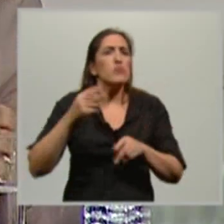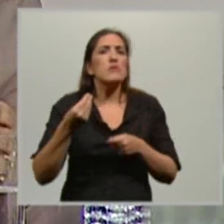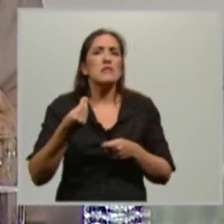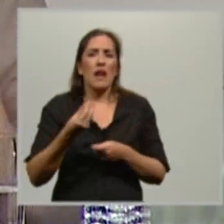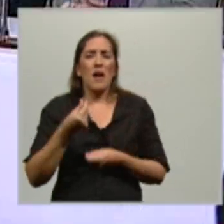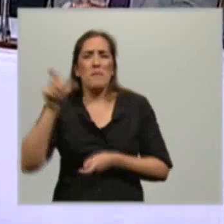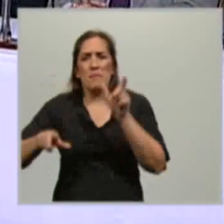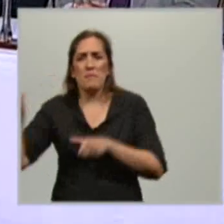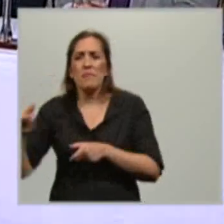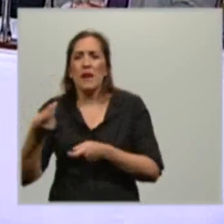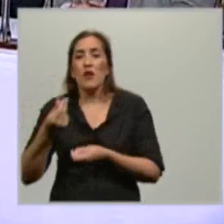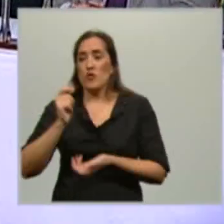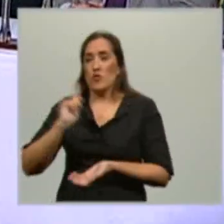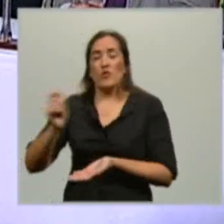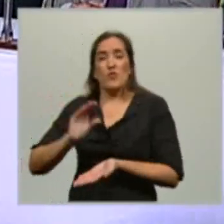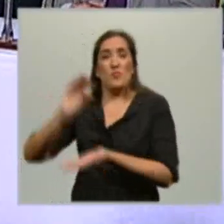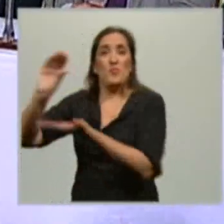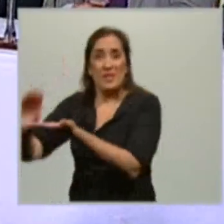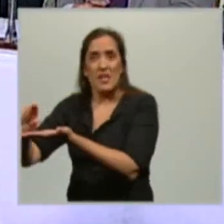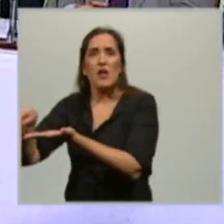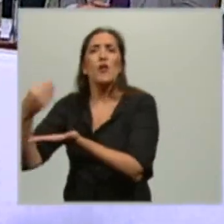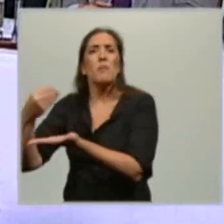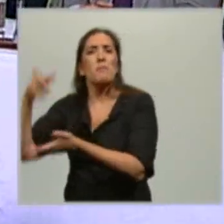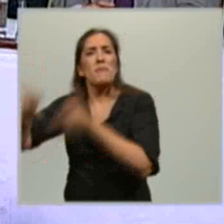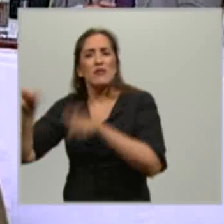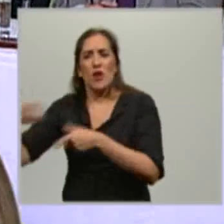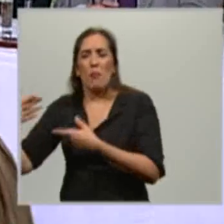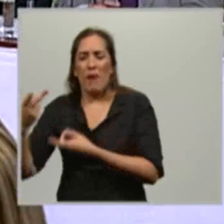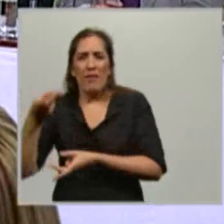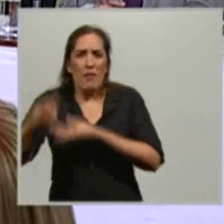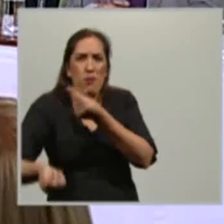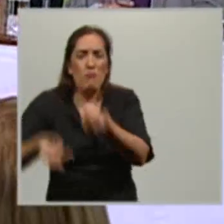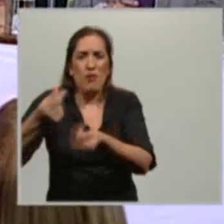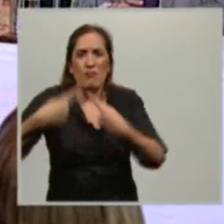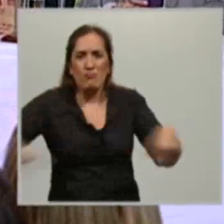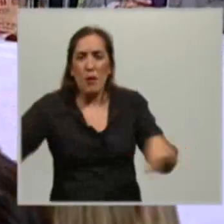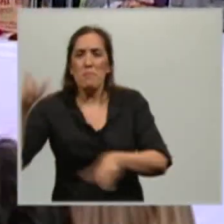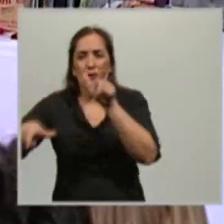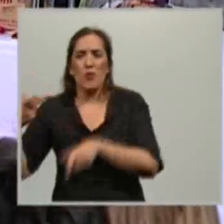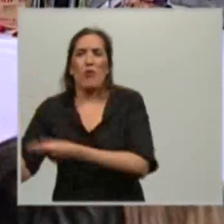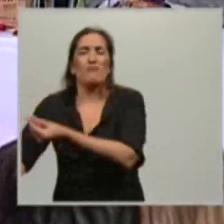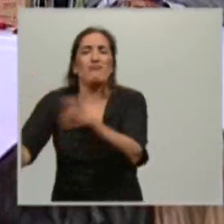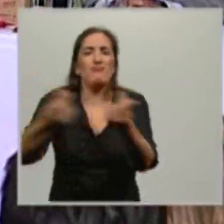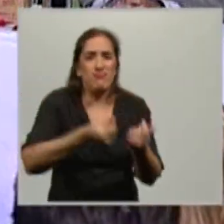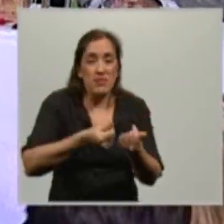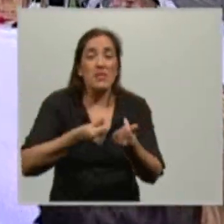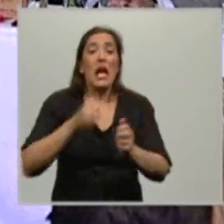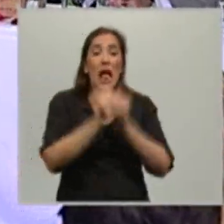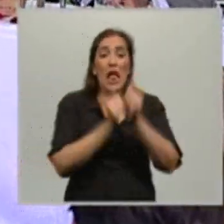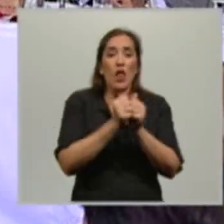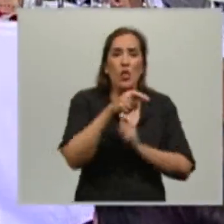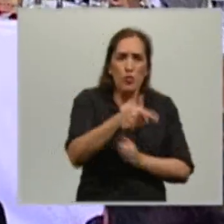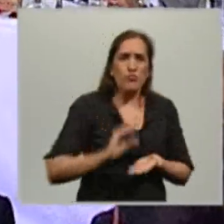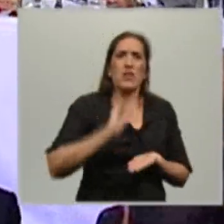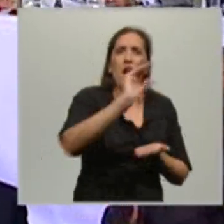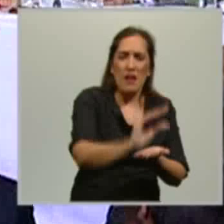a la sociedad. Y esos subsidios fueron pensados para la sociedad, para que consuman, y para la industria y para